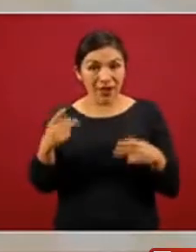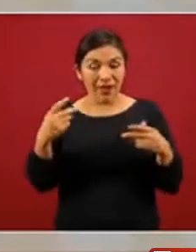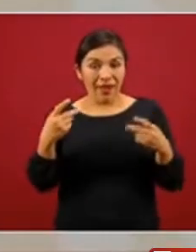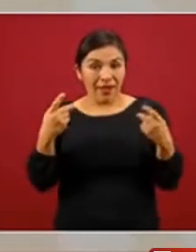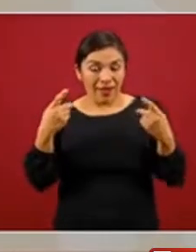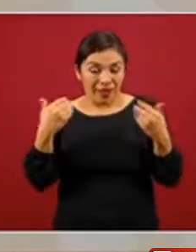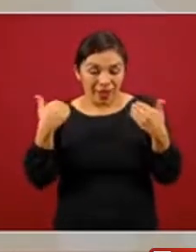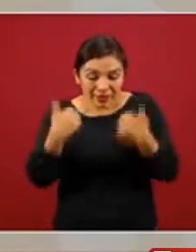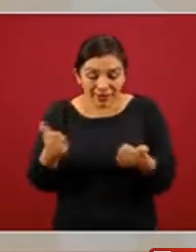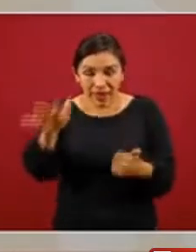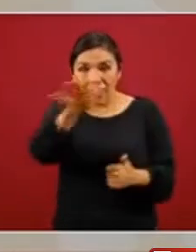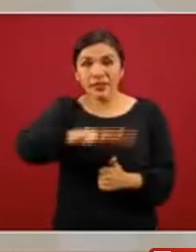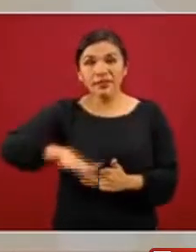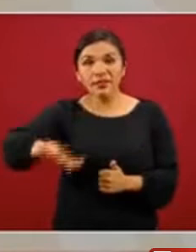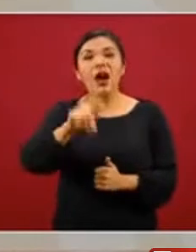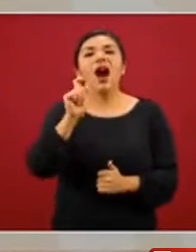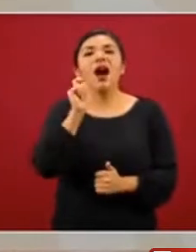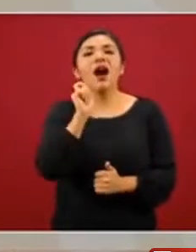las personas,